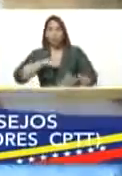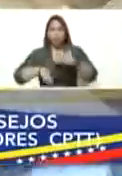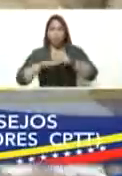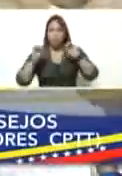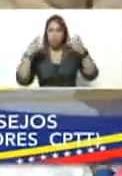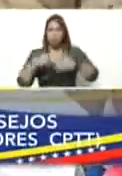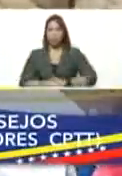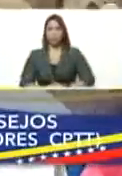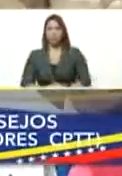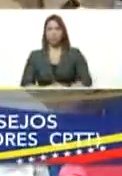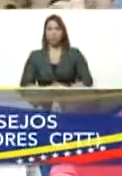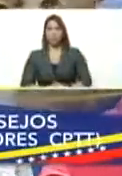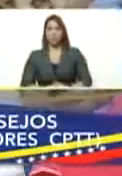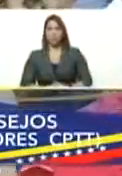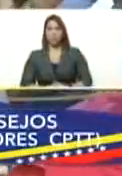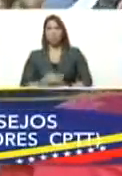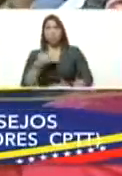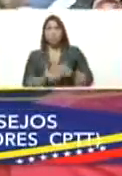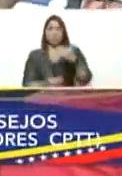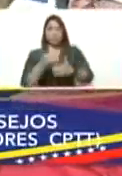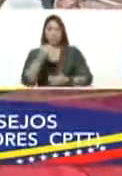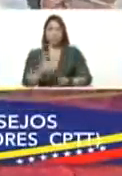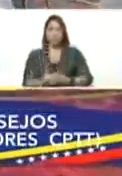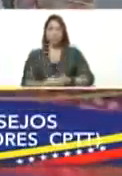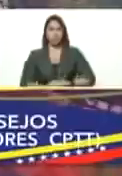lograr, paso a paso.